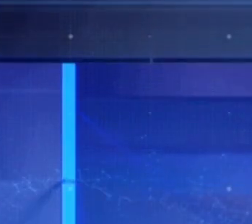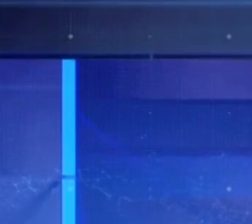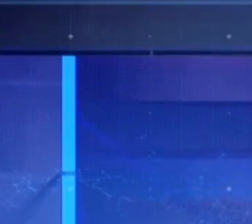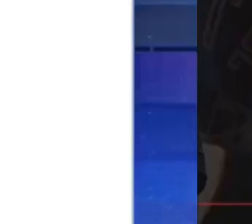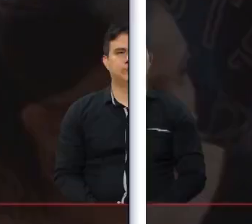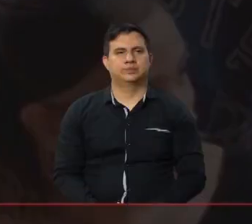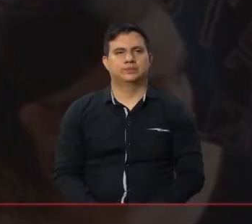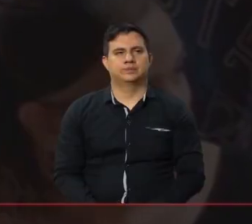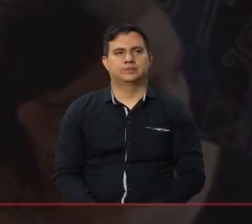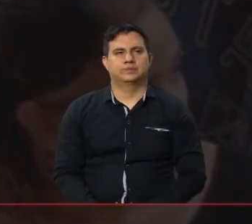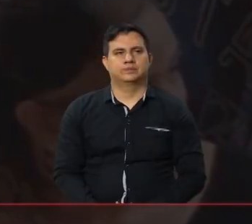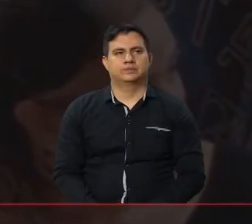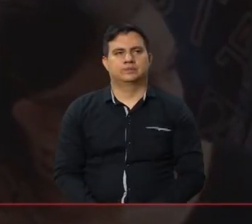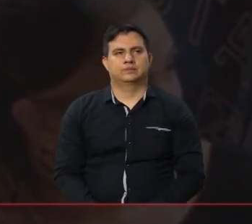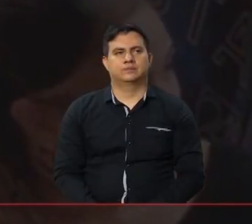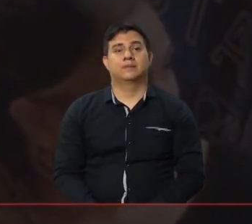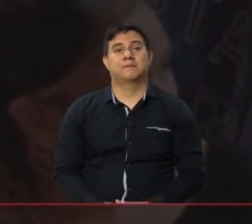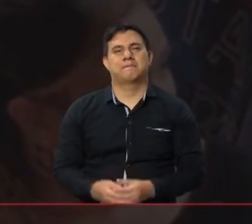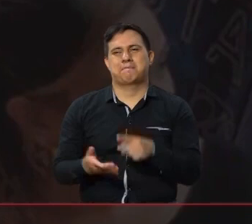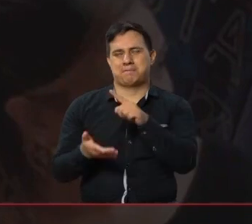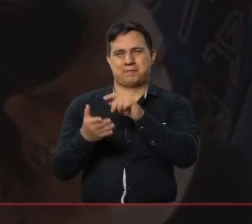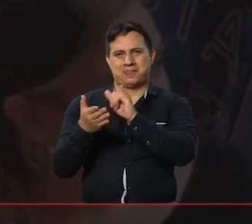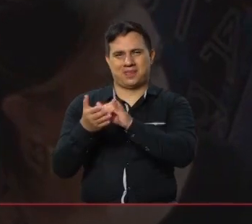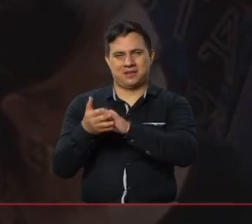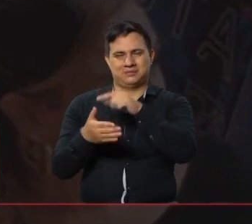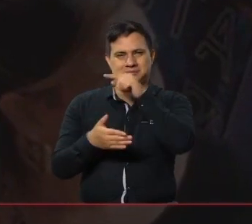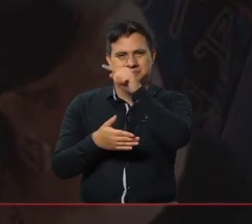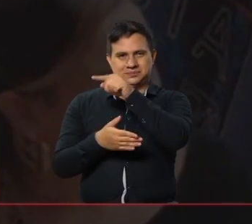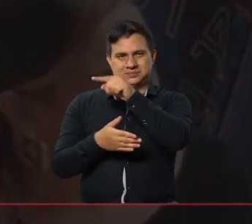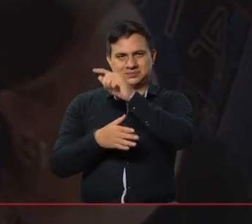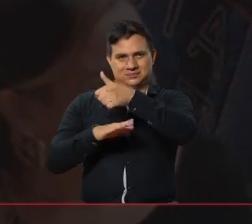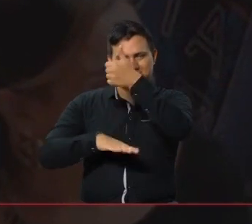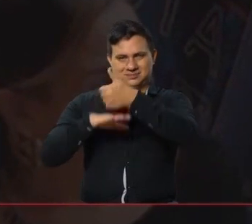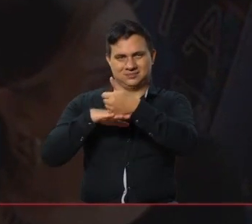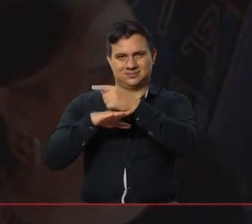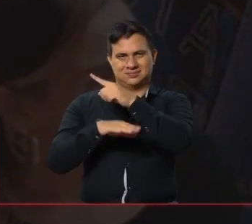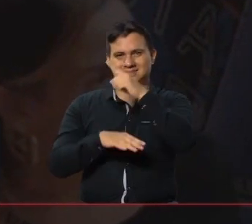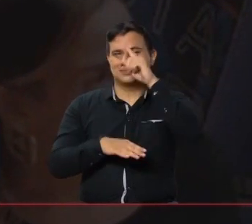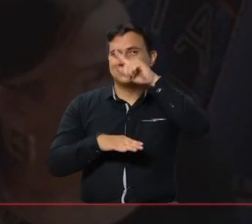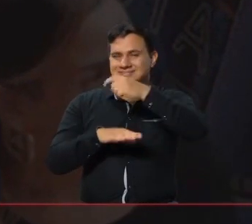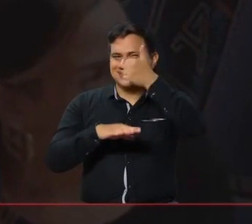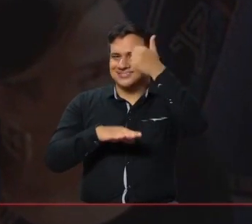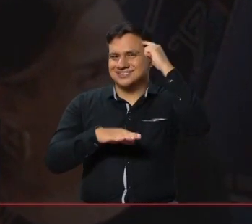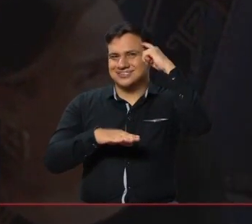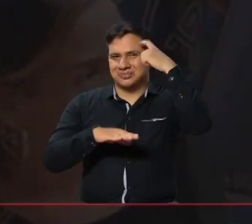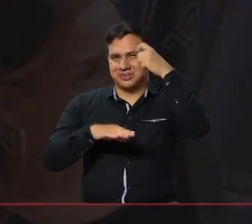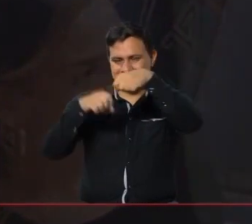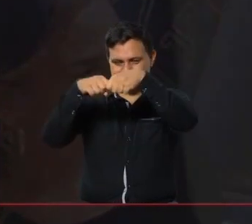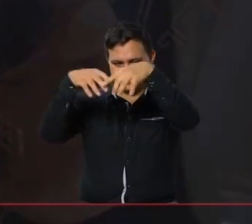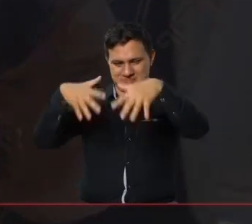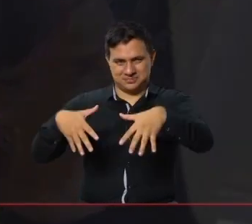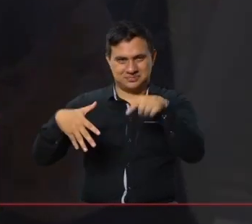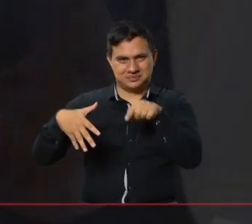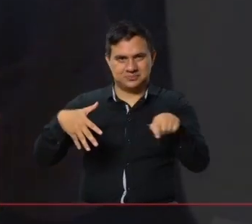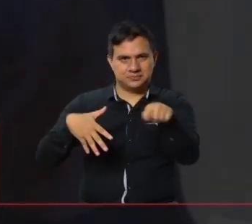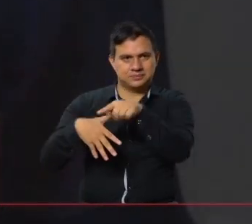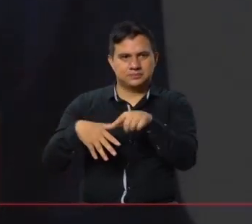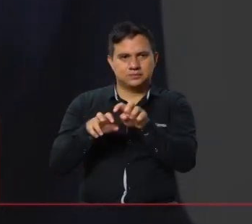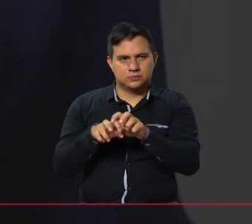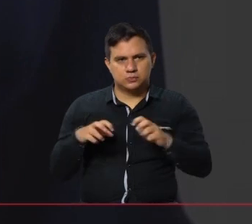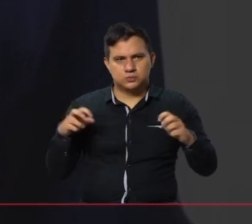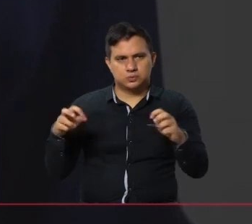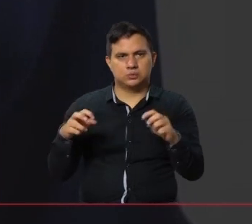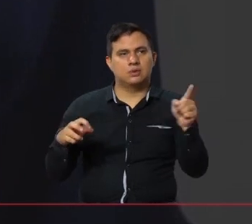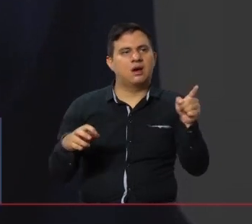secretarías al equipo de gobierno de la mandataria electa para el Valle del cauca dilian Francisca Toro se suma Karen rada